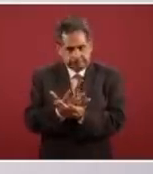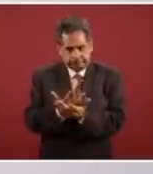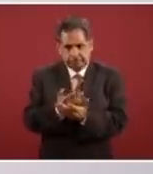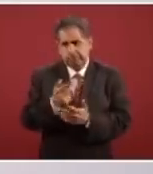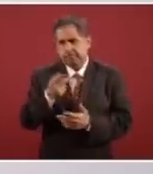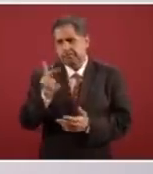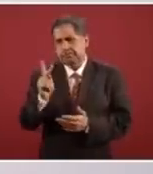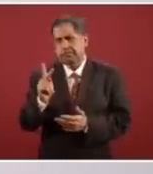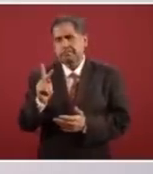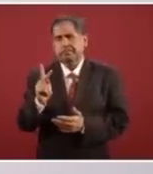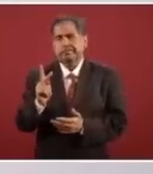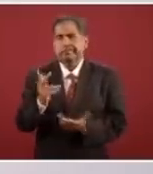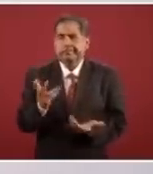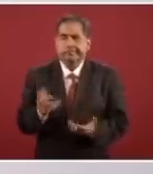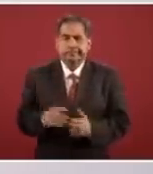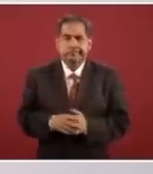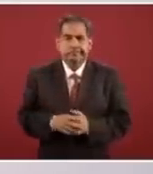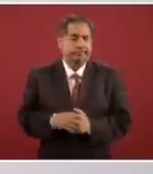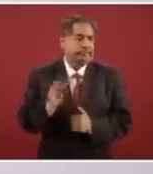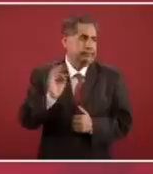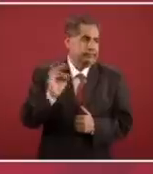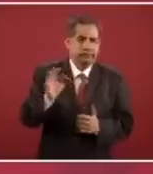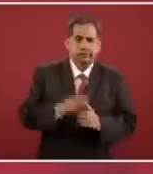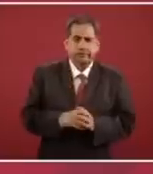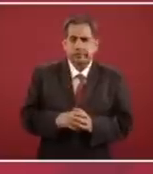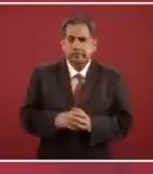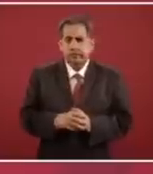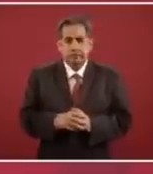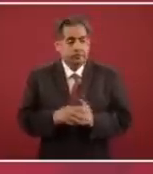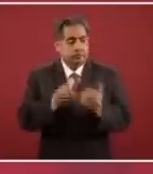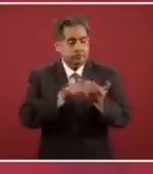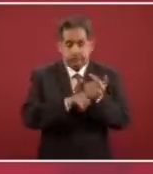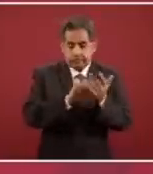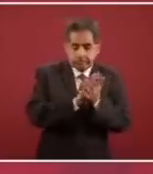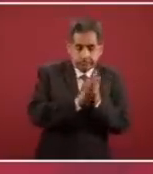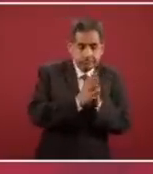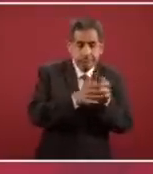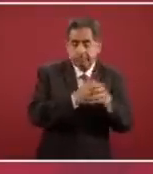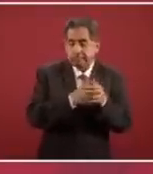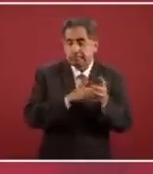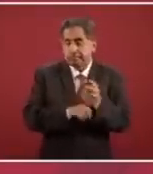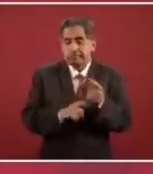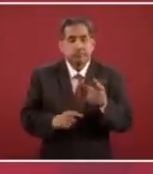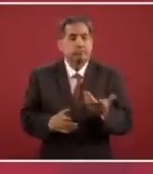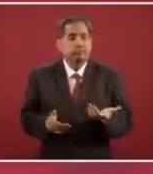modo que si hay una implicación,